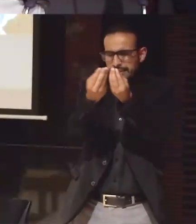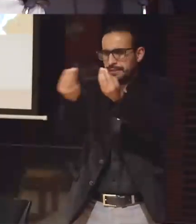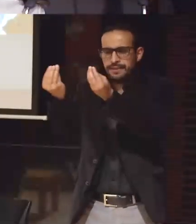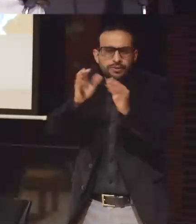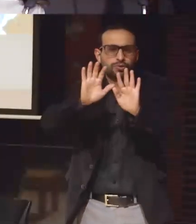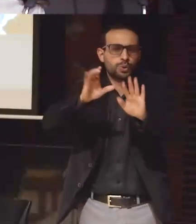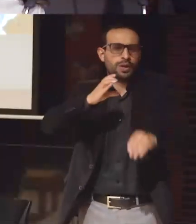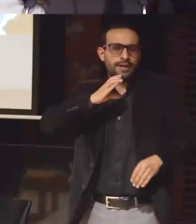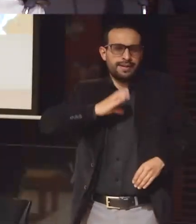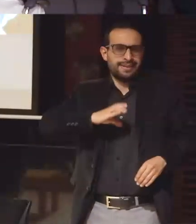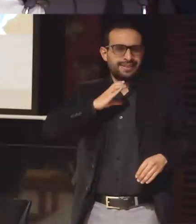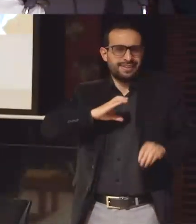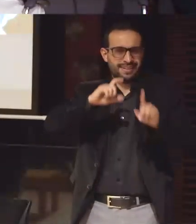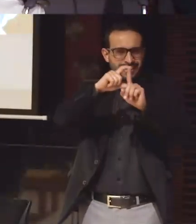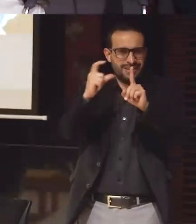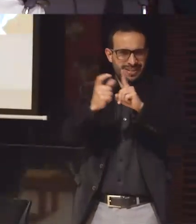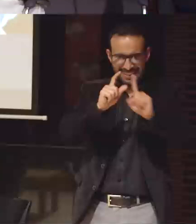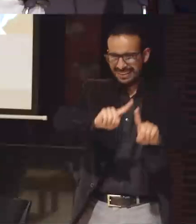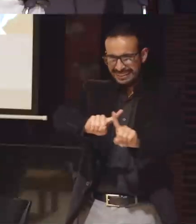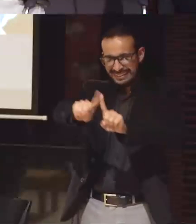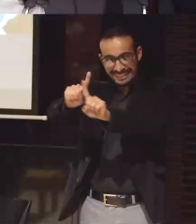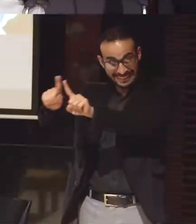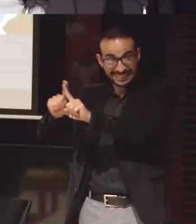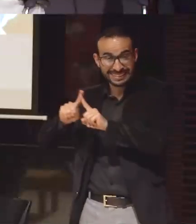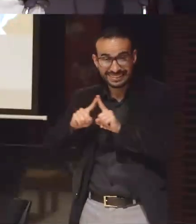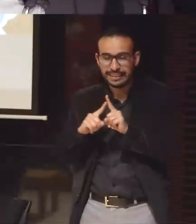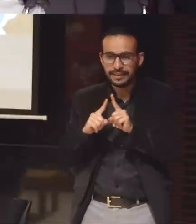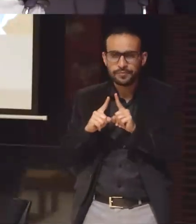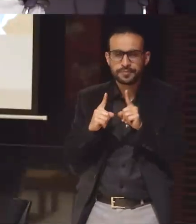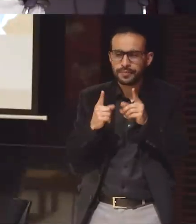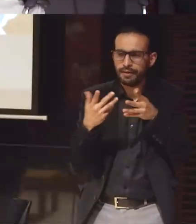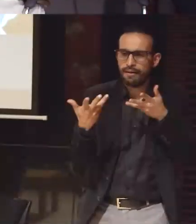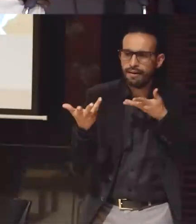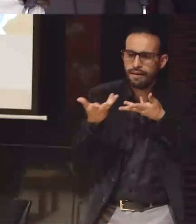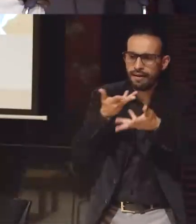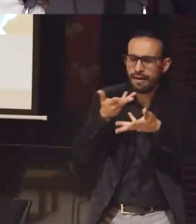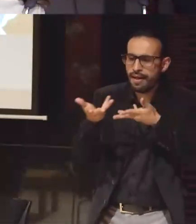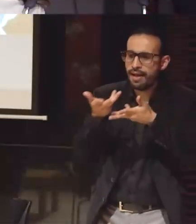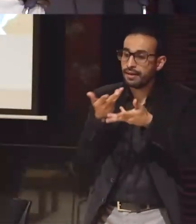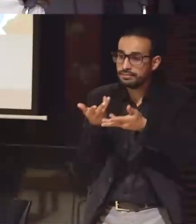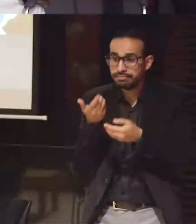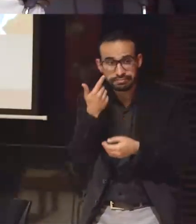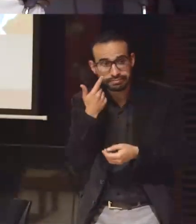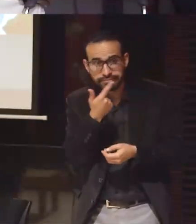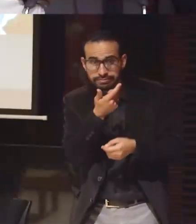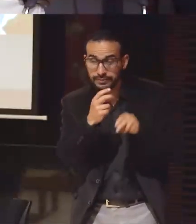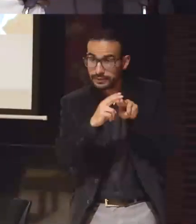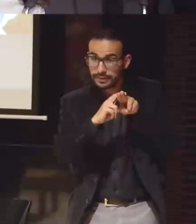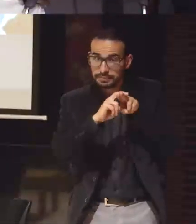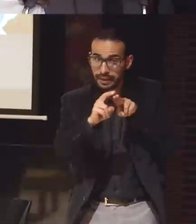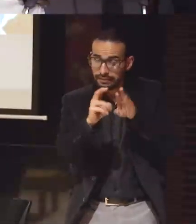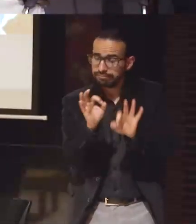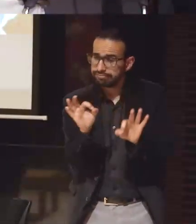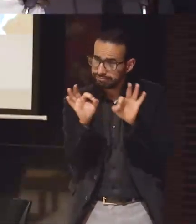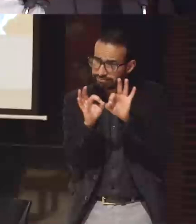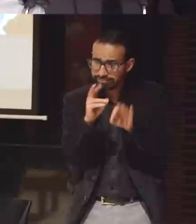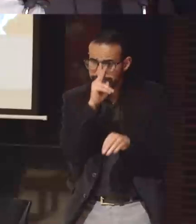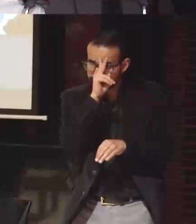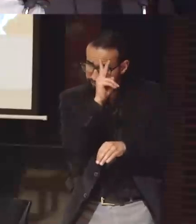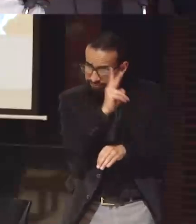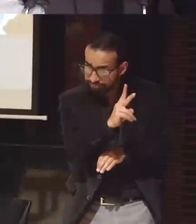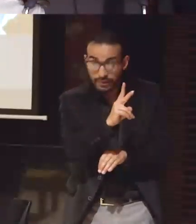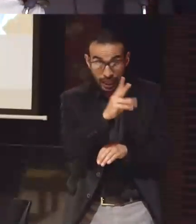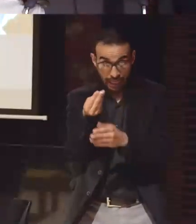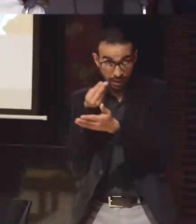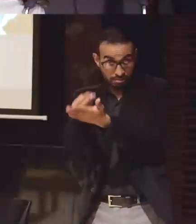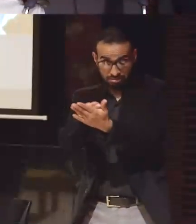culturales podemos ir hablando de cómo comportarnos en el espacio, pero nace de ellos, no es impuesto, no es que se les esté pagando para